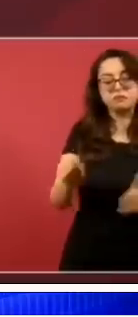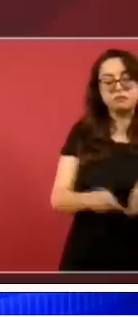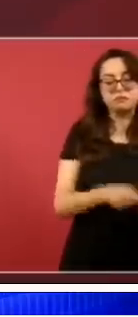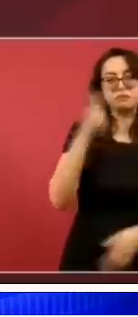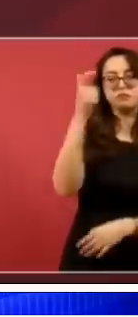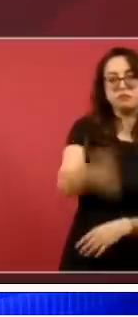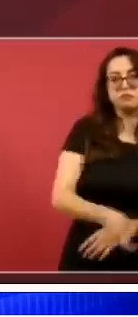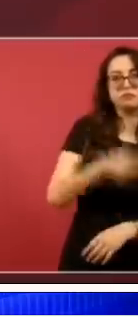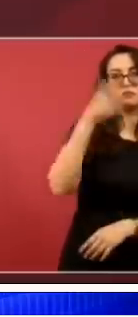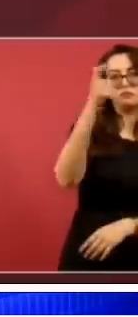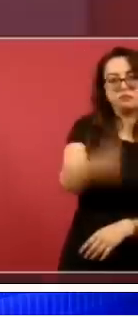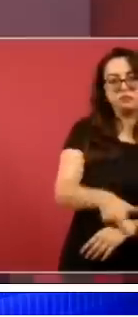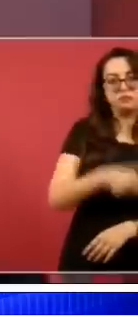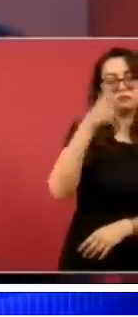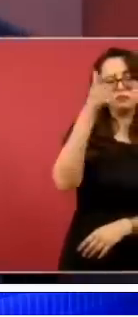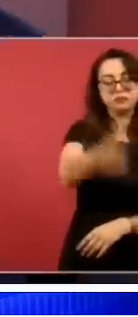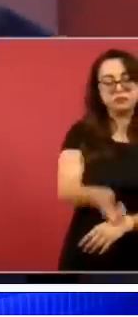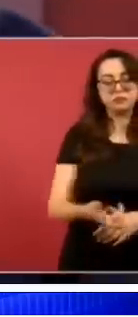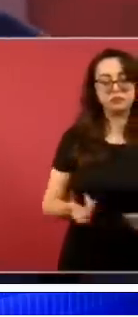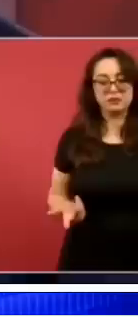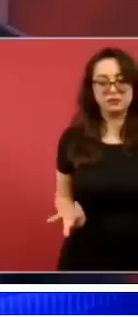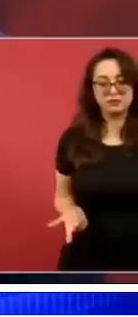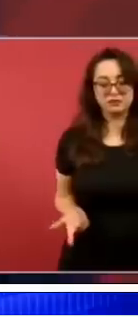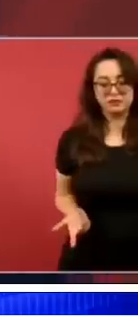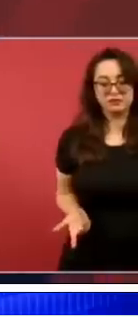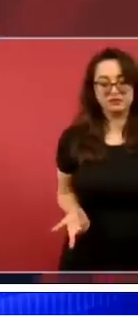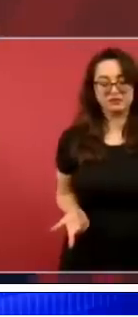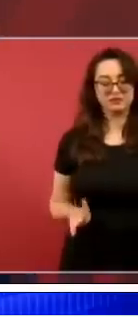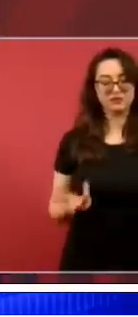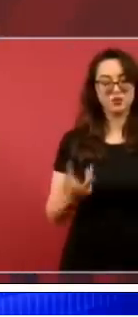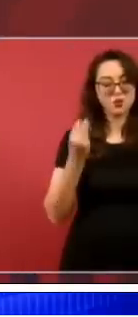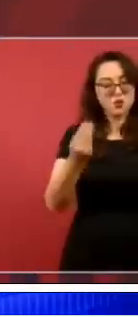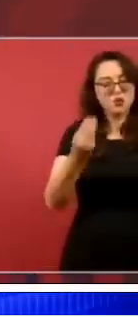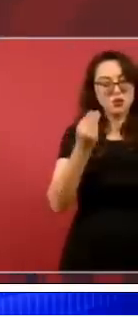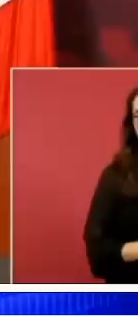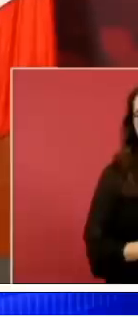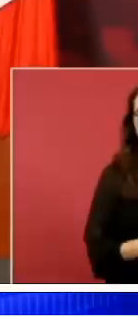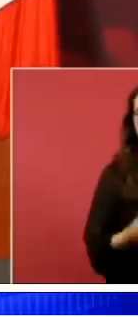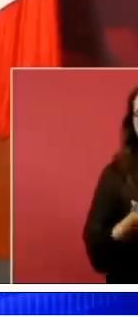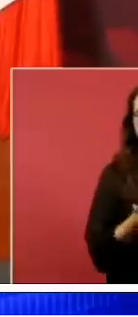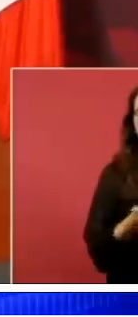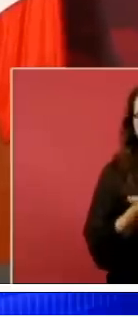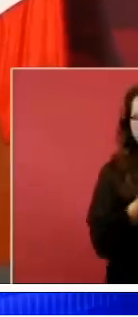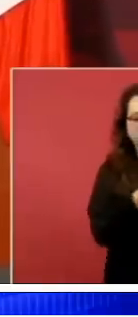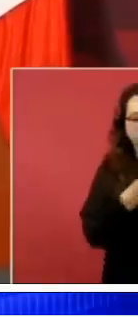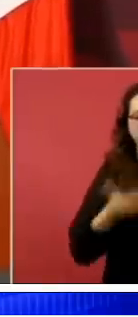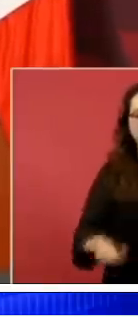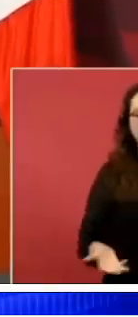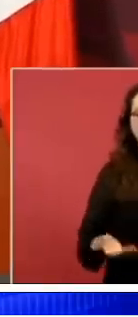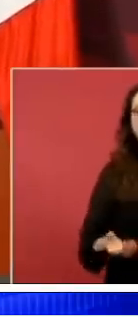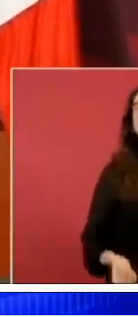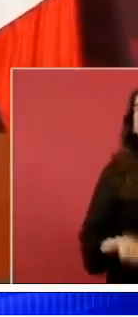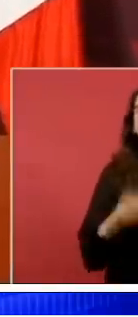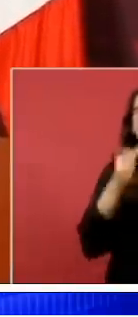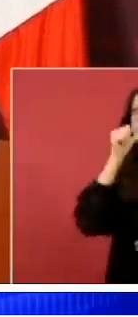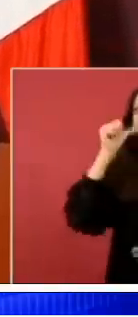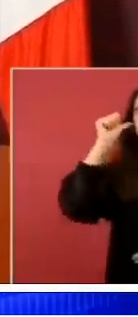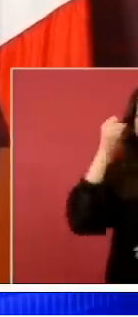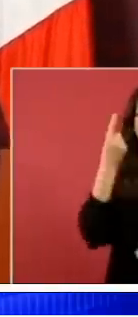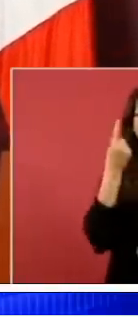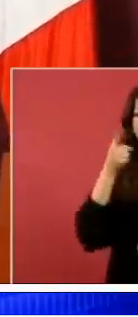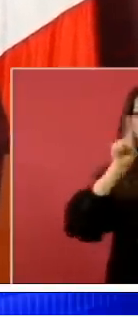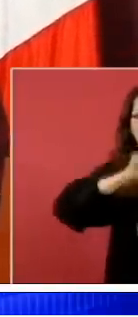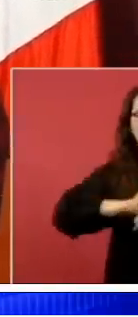el propio gobierno a través de la Secretaría de la Defensa, las Fuerzas Armadas que están justamente cuidando y vigilando nuestras fronteras. Y